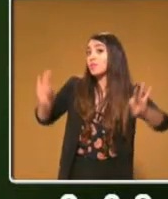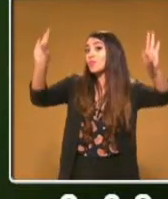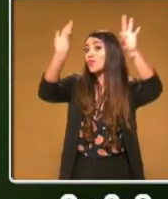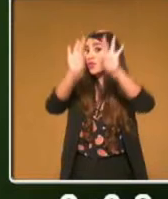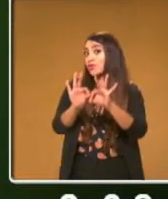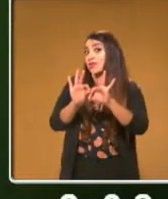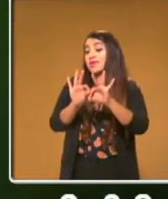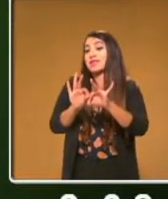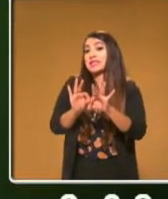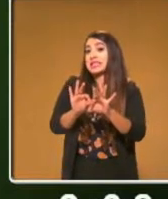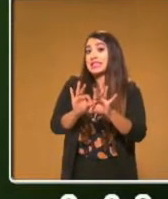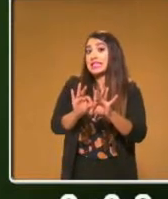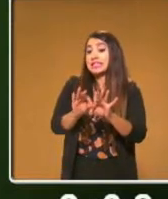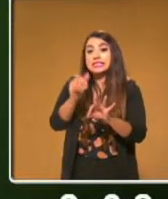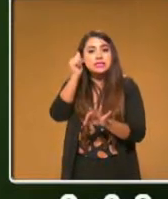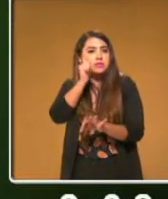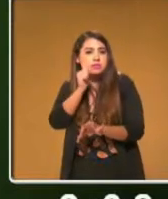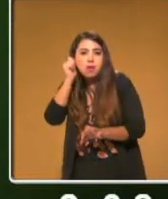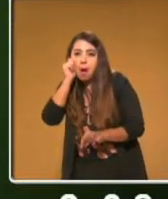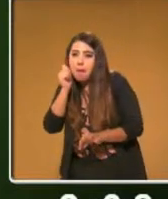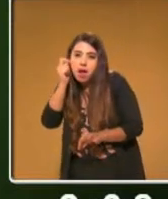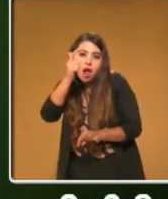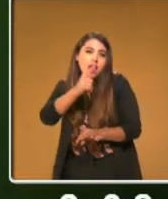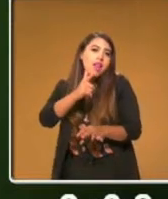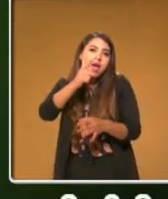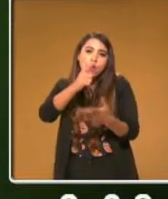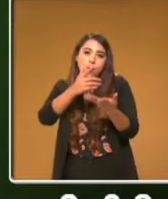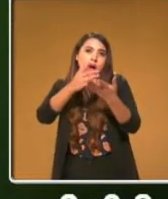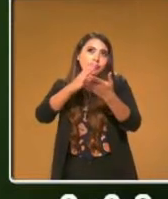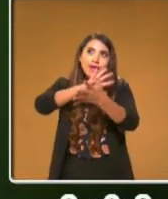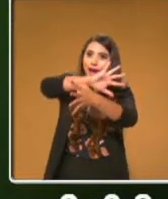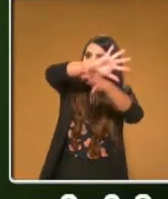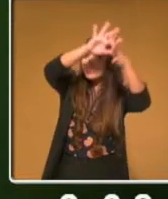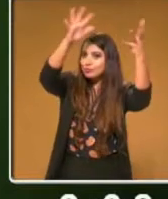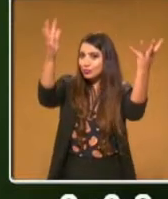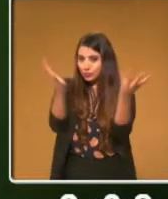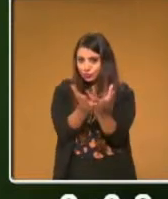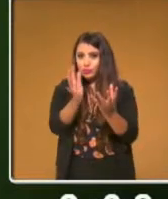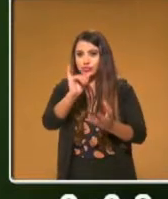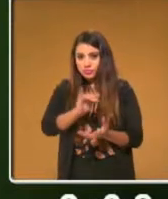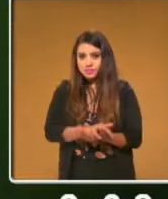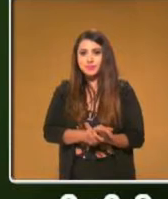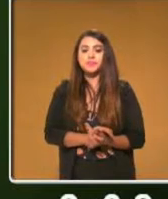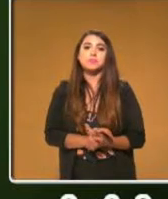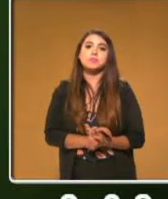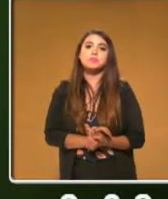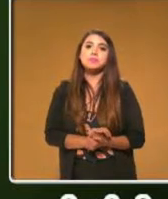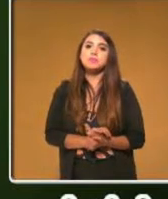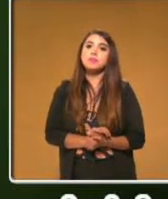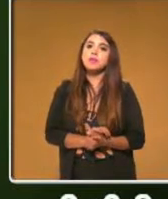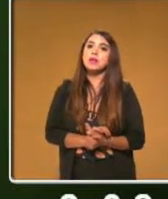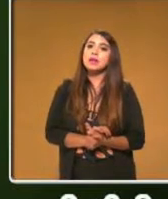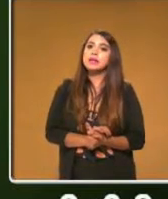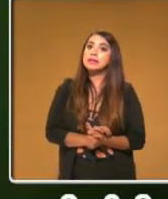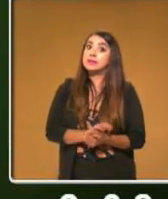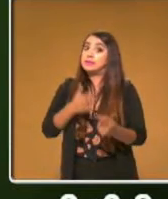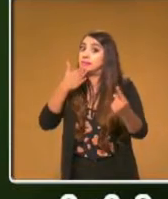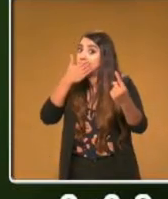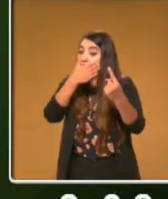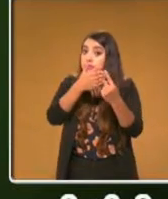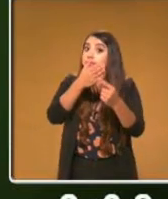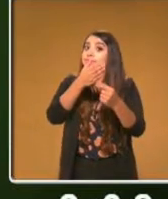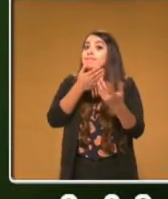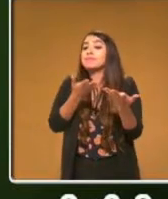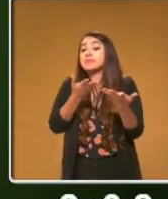debemos de dar a nuestra lengua alrededor del mundo. Digamos, concretizando y enfatizando que la